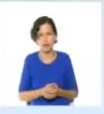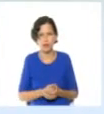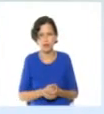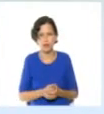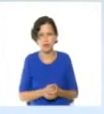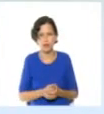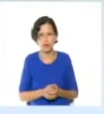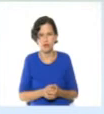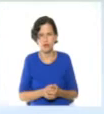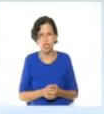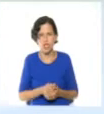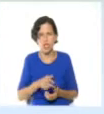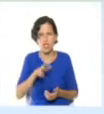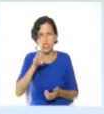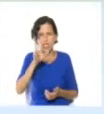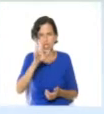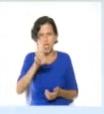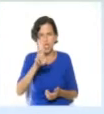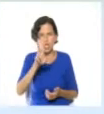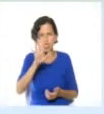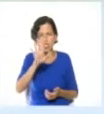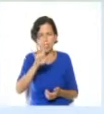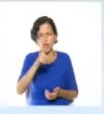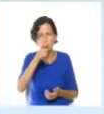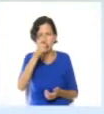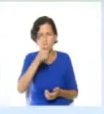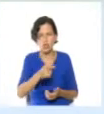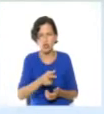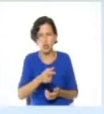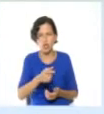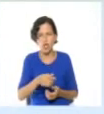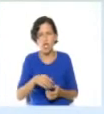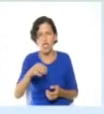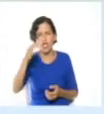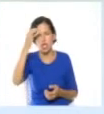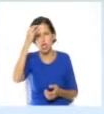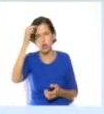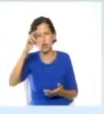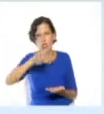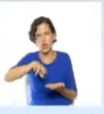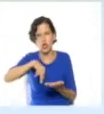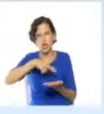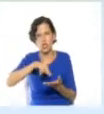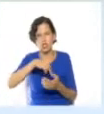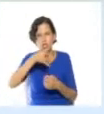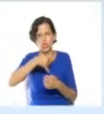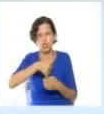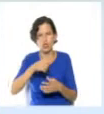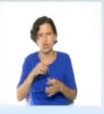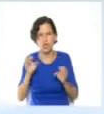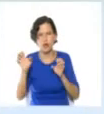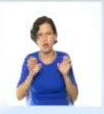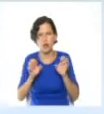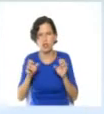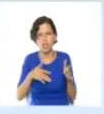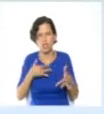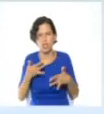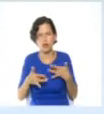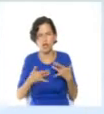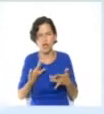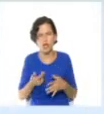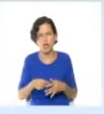profesor Calzadilla, Pedro Calzadilla, a la cabeza del Consejo Nacional Electoral. Vamos a las actividades evaluativas. Aquí